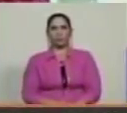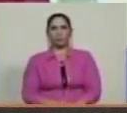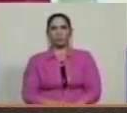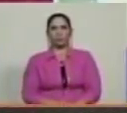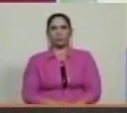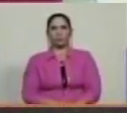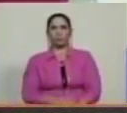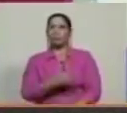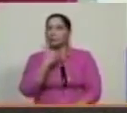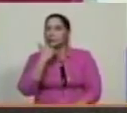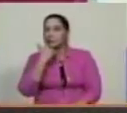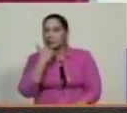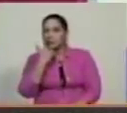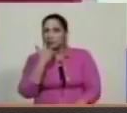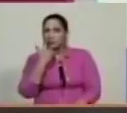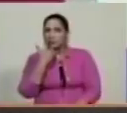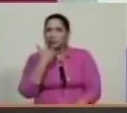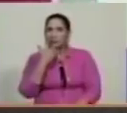Casi